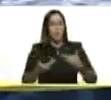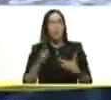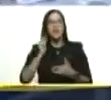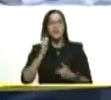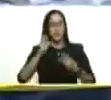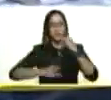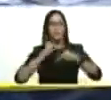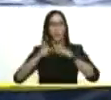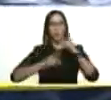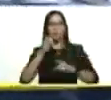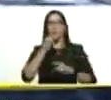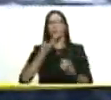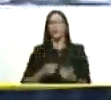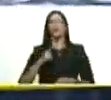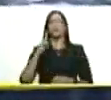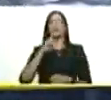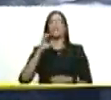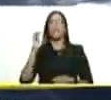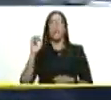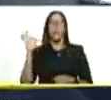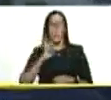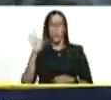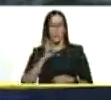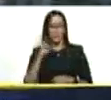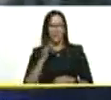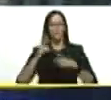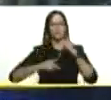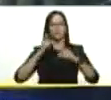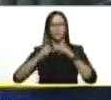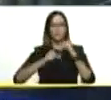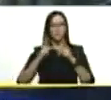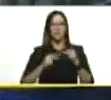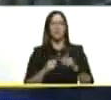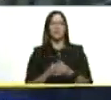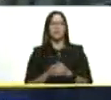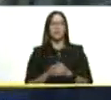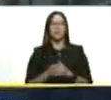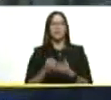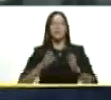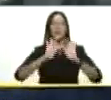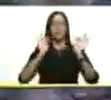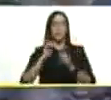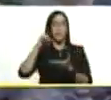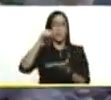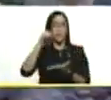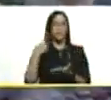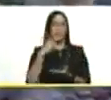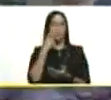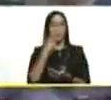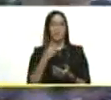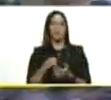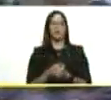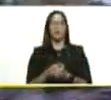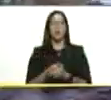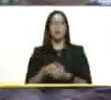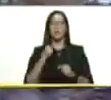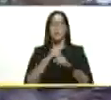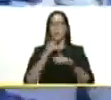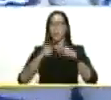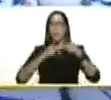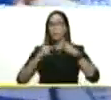producir, bueno, 100% los rubros de que van a los módulos CLA y tiene que ver con encadenamiento productivo, desde